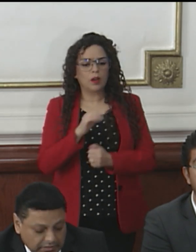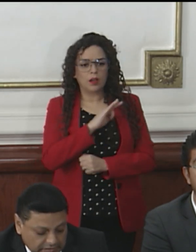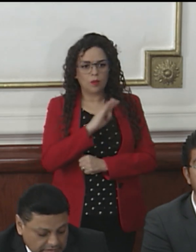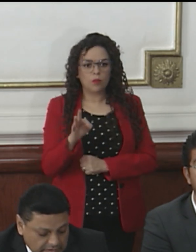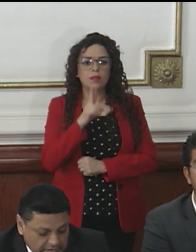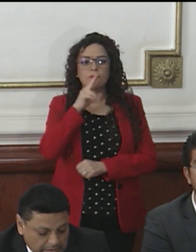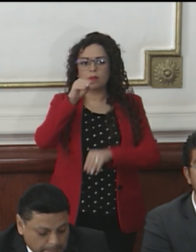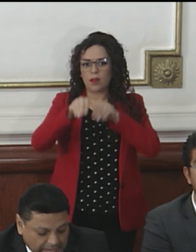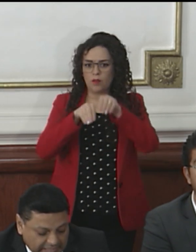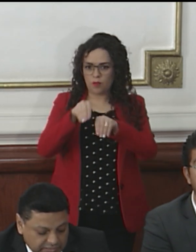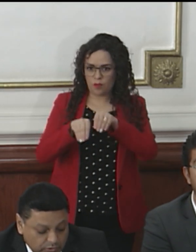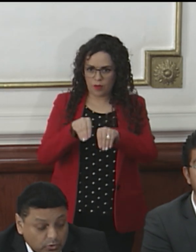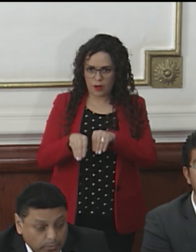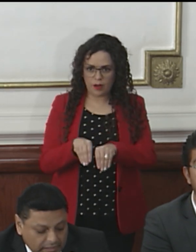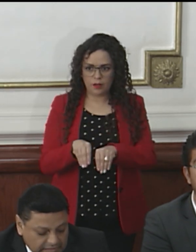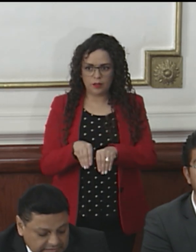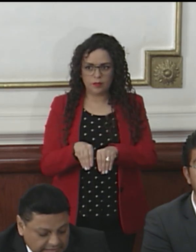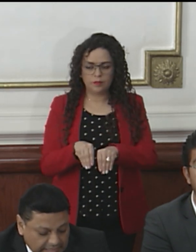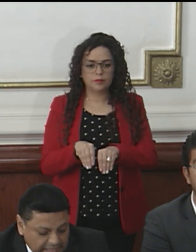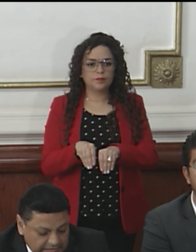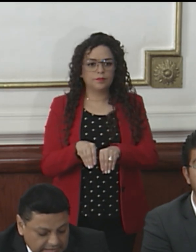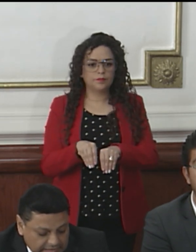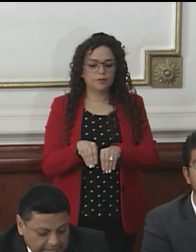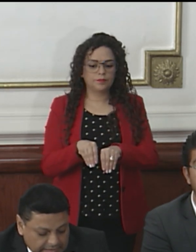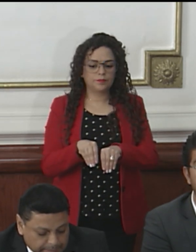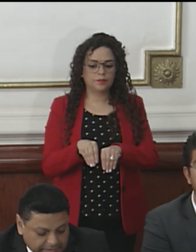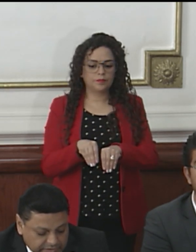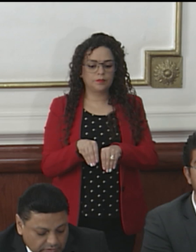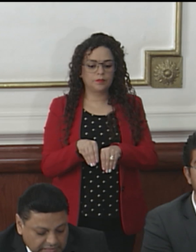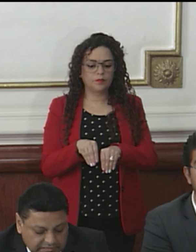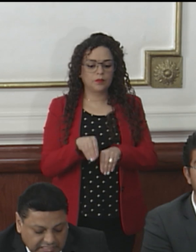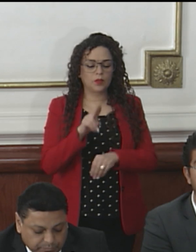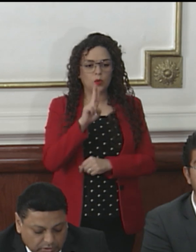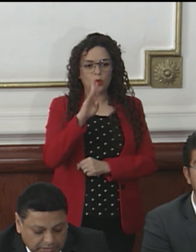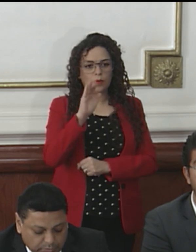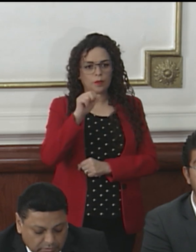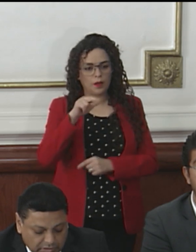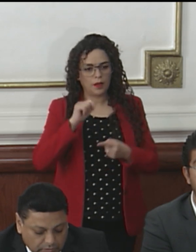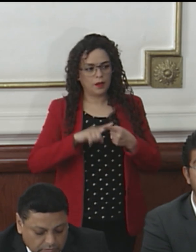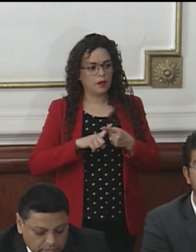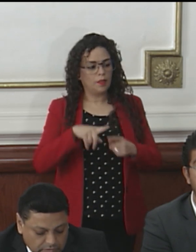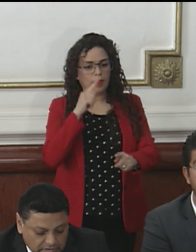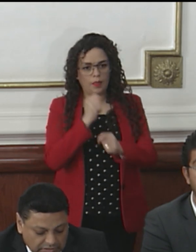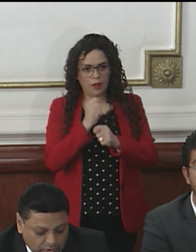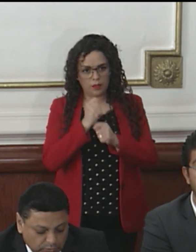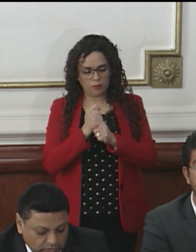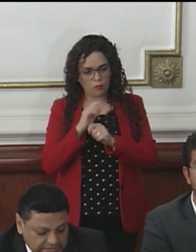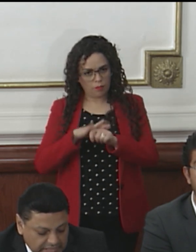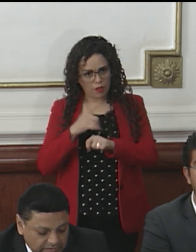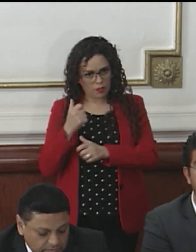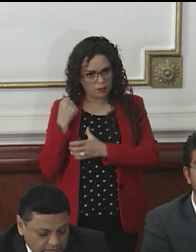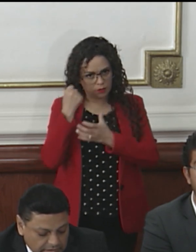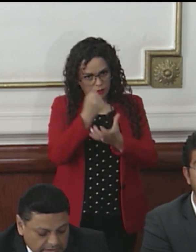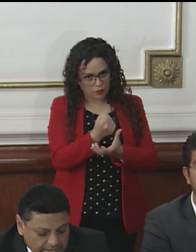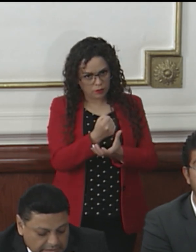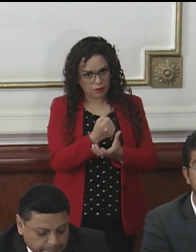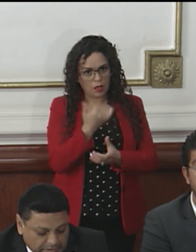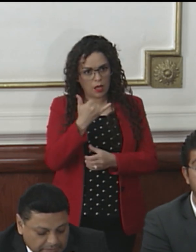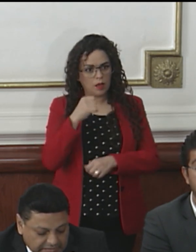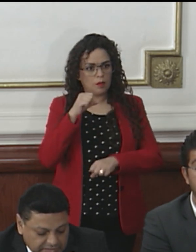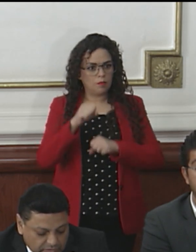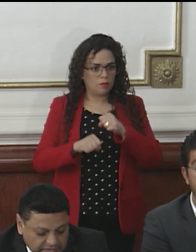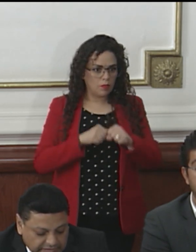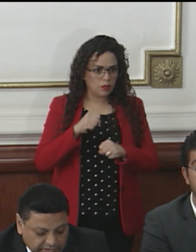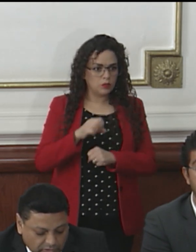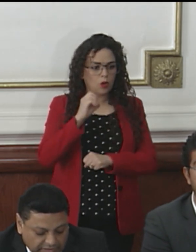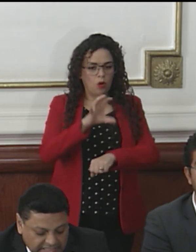mejoría: planeación urbana integral, inversión en el transporte público y no motorizado,